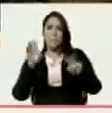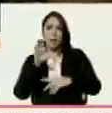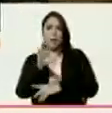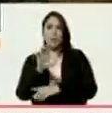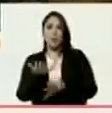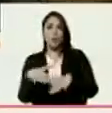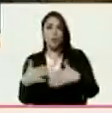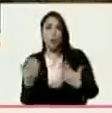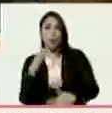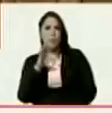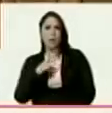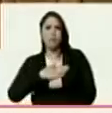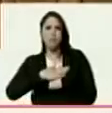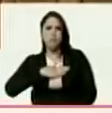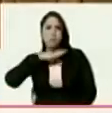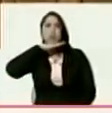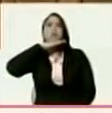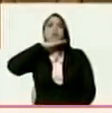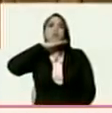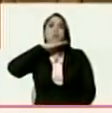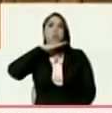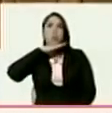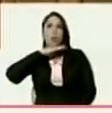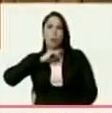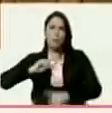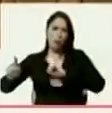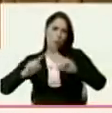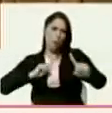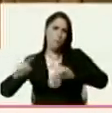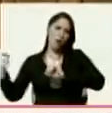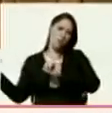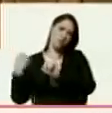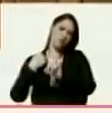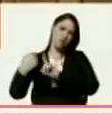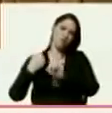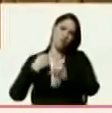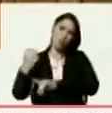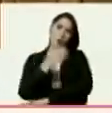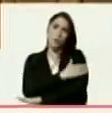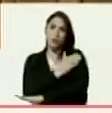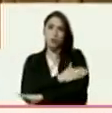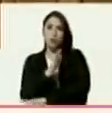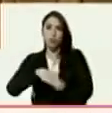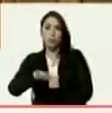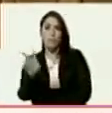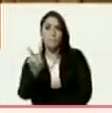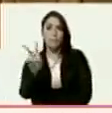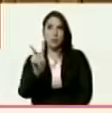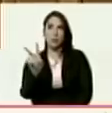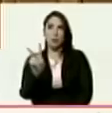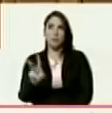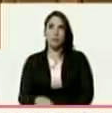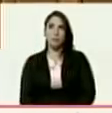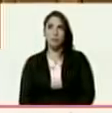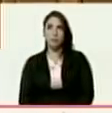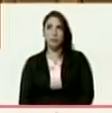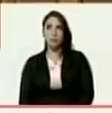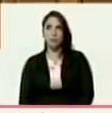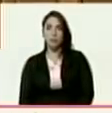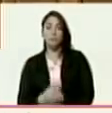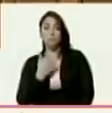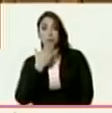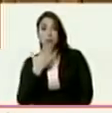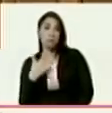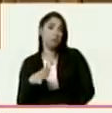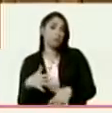país estaba colapsado por acciones de la oposición, a todo un país. Imagínate tú que no podremos